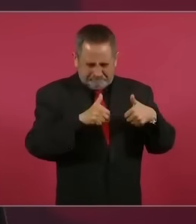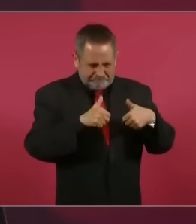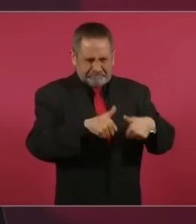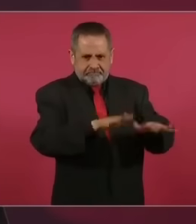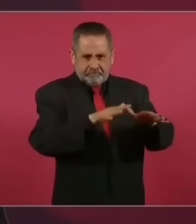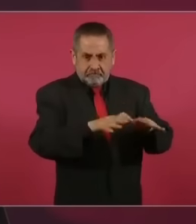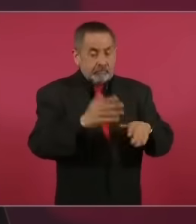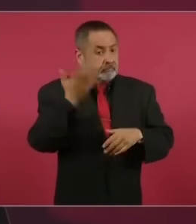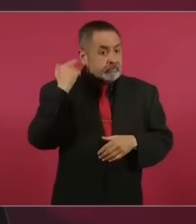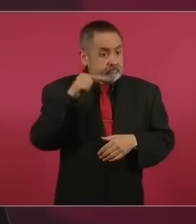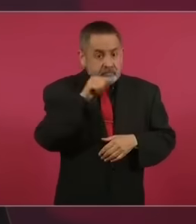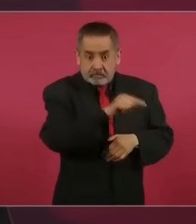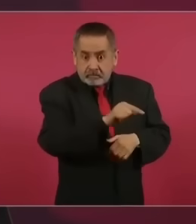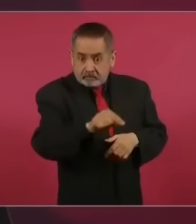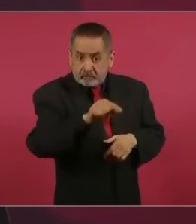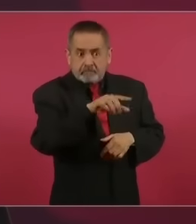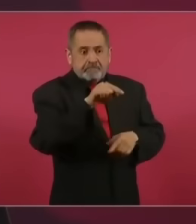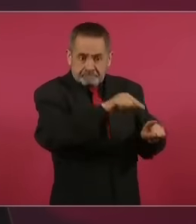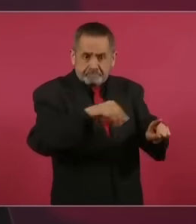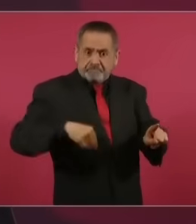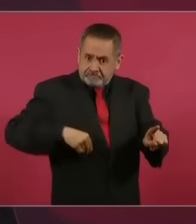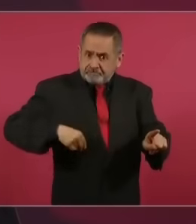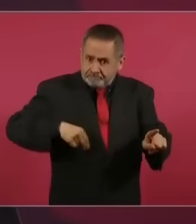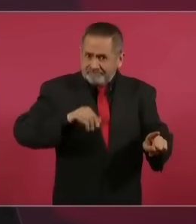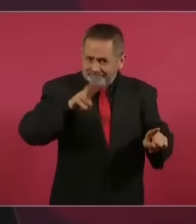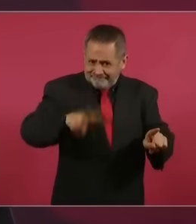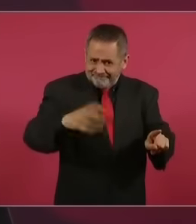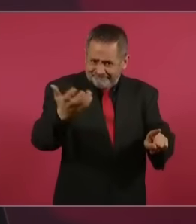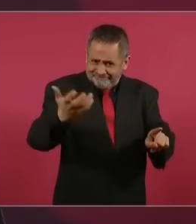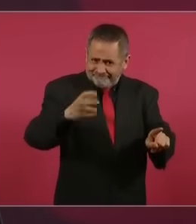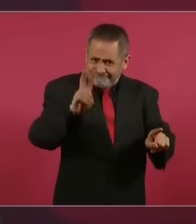de los que habían participado en la desaparición de los jóvenes,